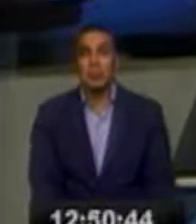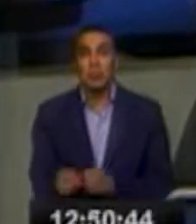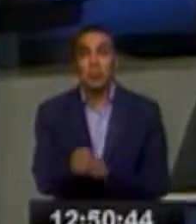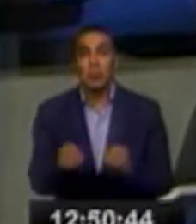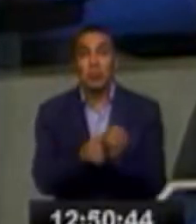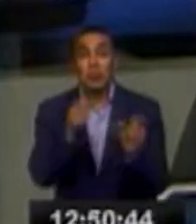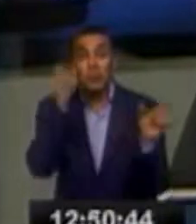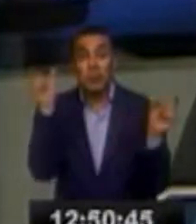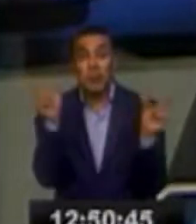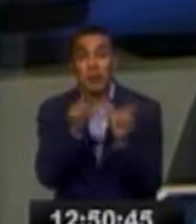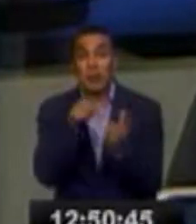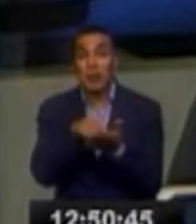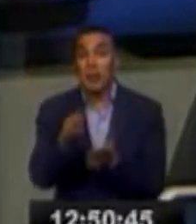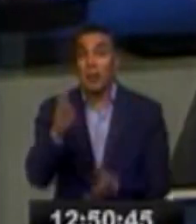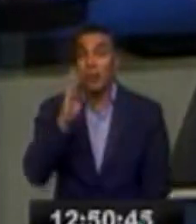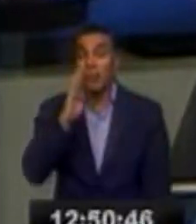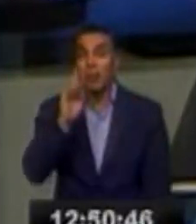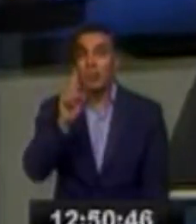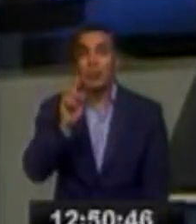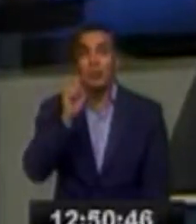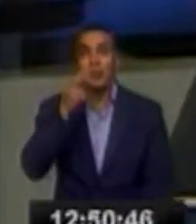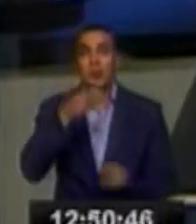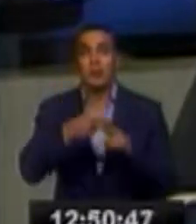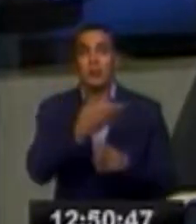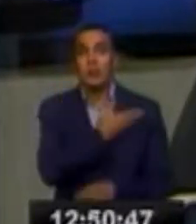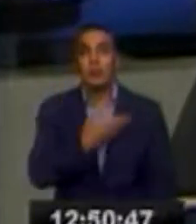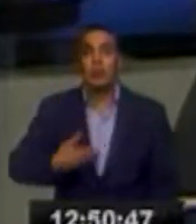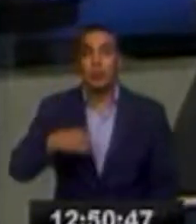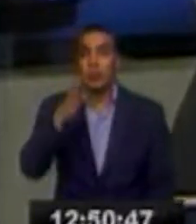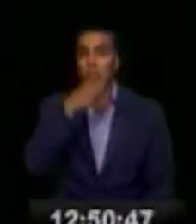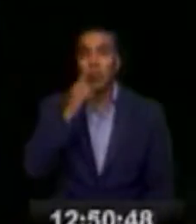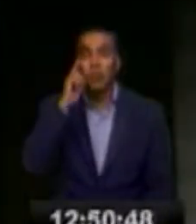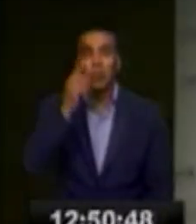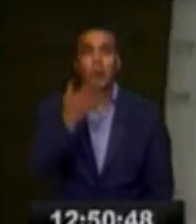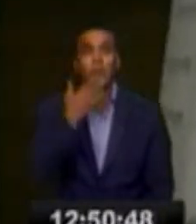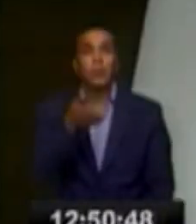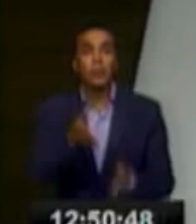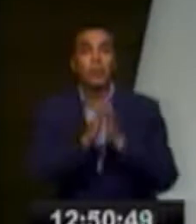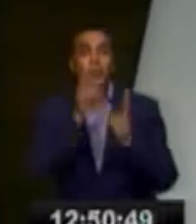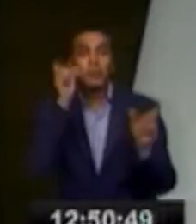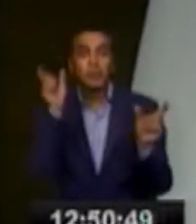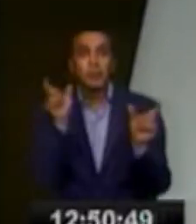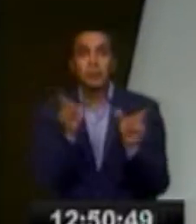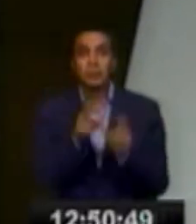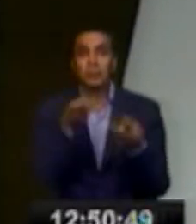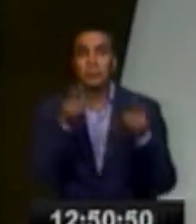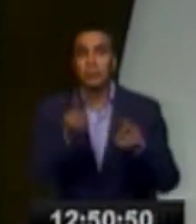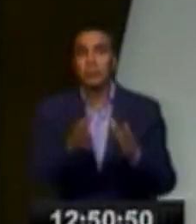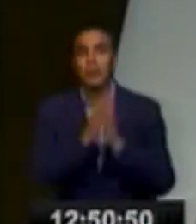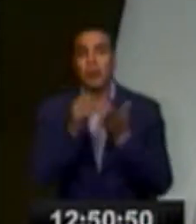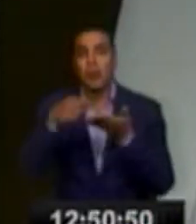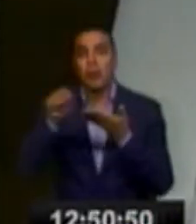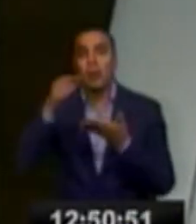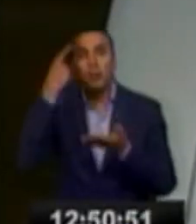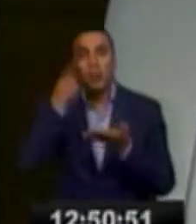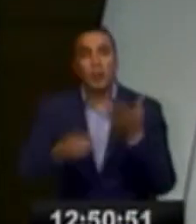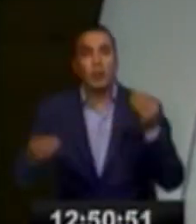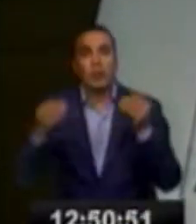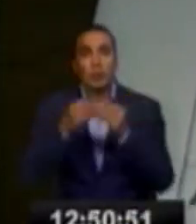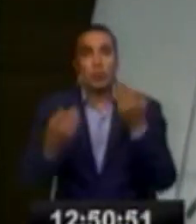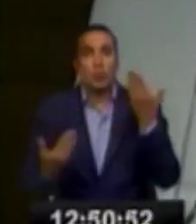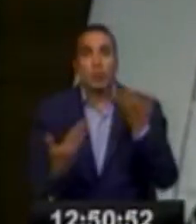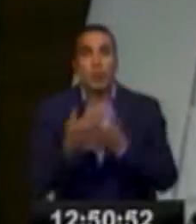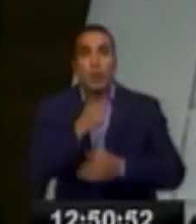Fiscalía en Bélgica, el expresidente Correa rendirá su versión como ha solicitado la Fiscalía. La Fiscalía General pide autorización para nuevas